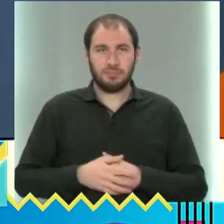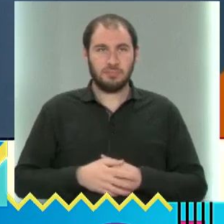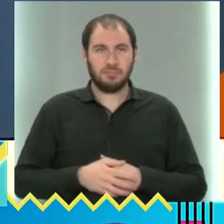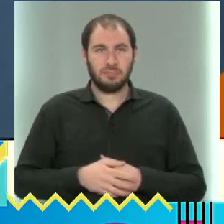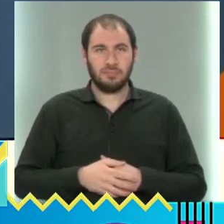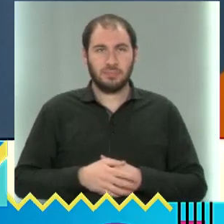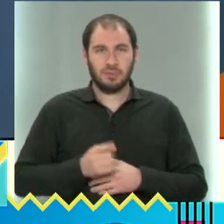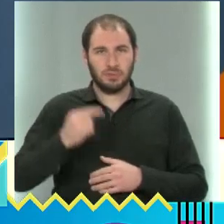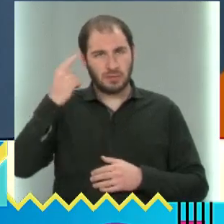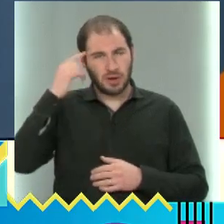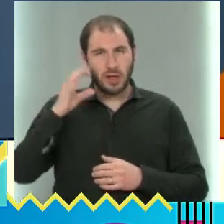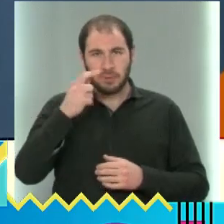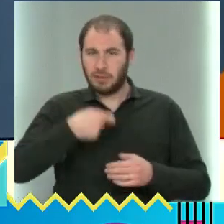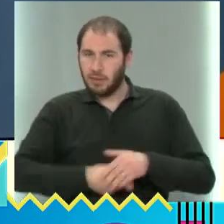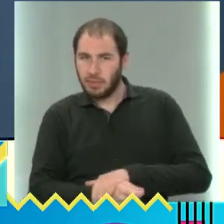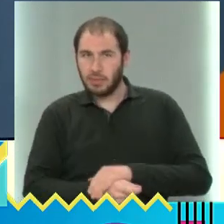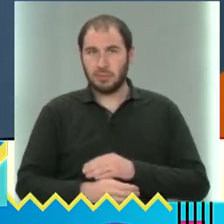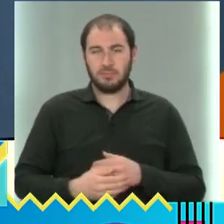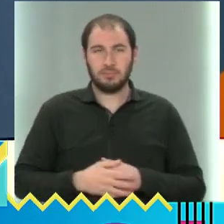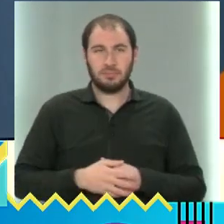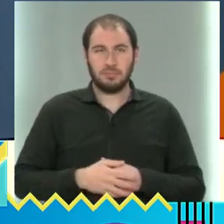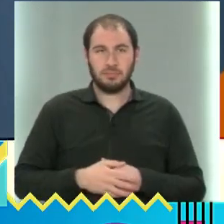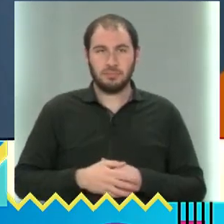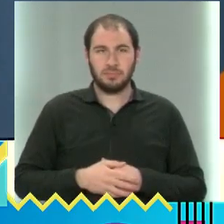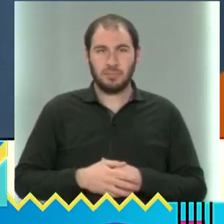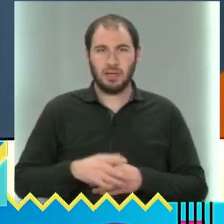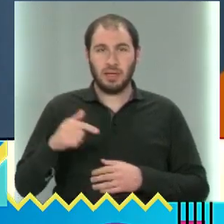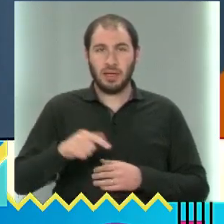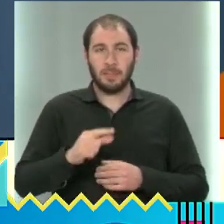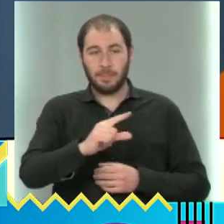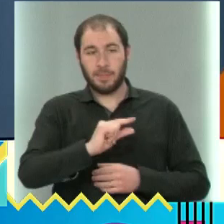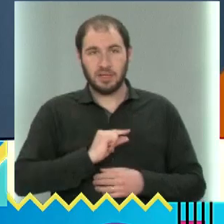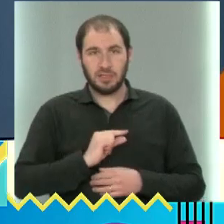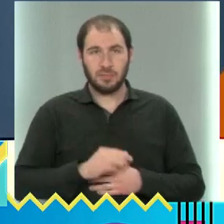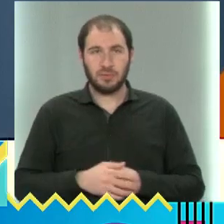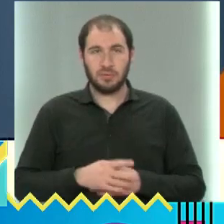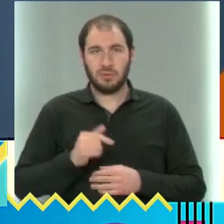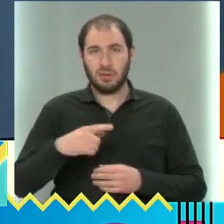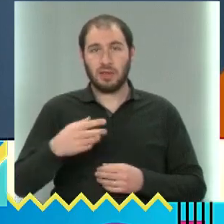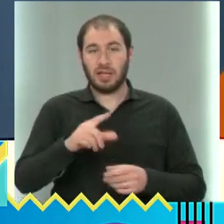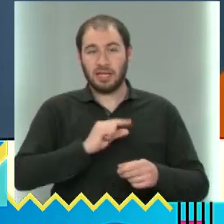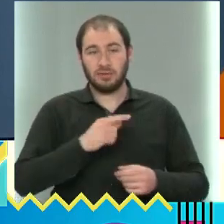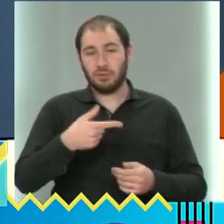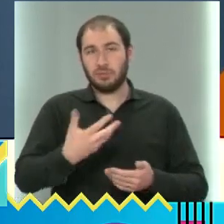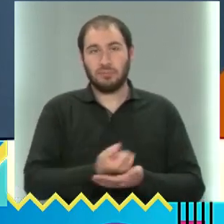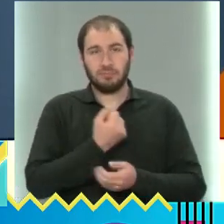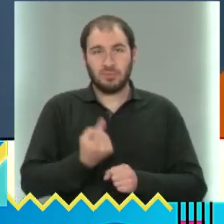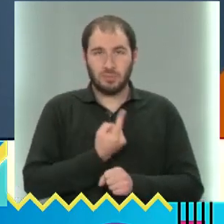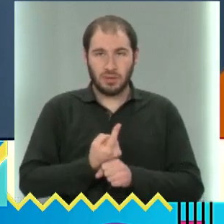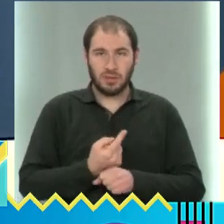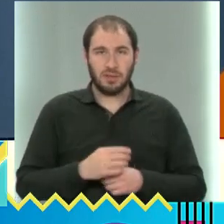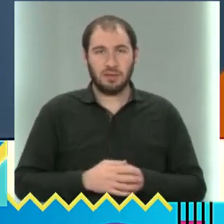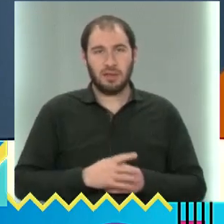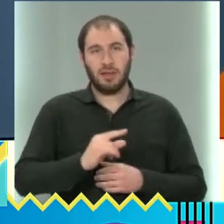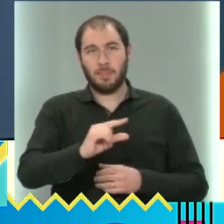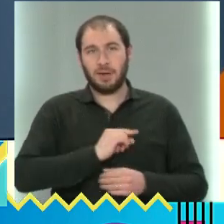Bien, ¿no? Pensemos que el que está evadiendo está tomando un crédito que no puede acceder al crédito. Cuando no se puede